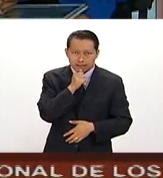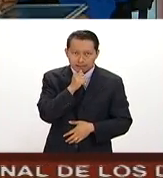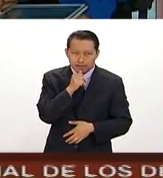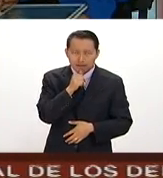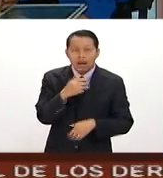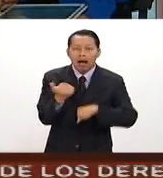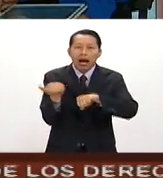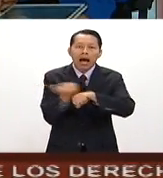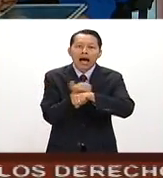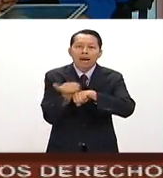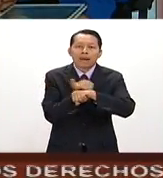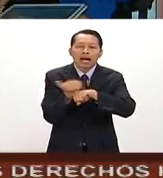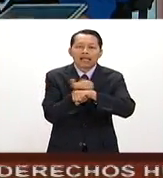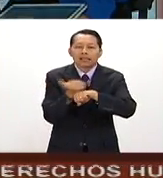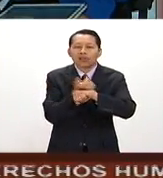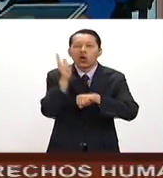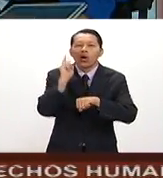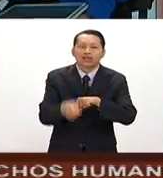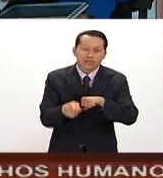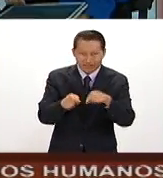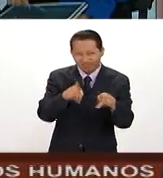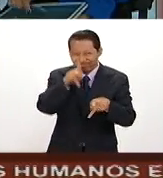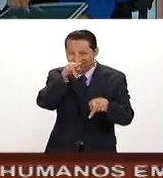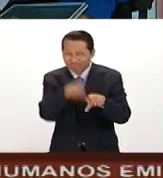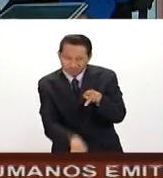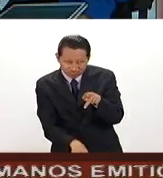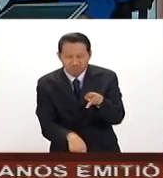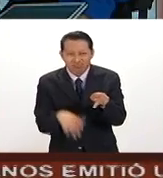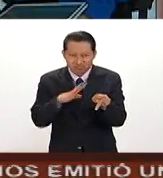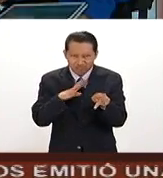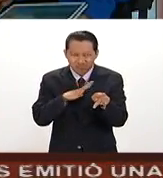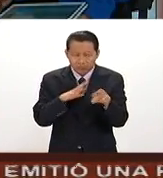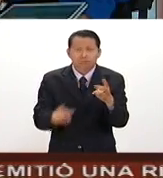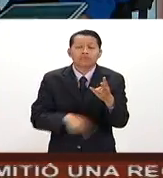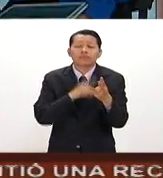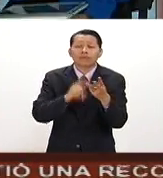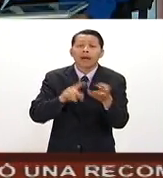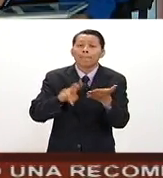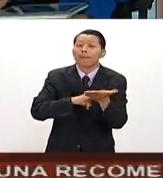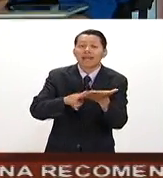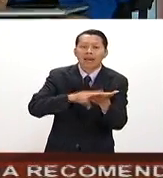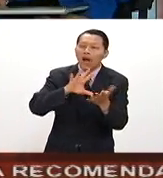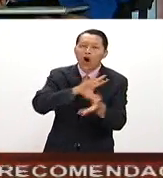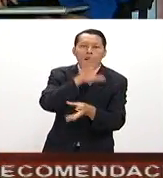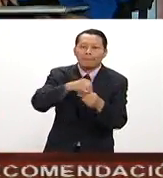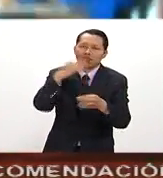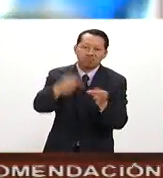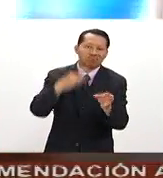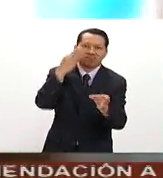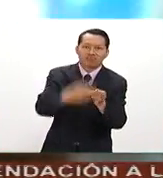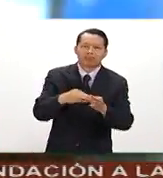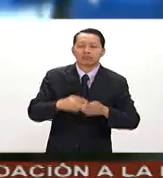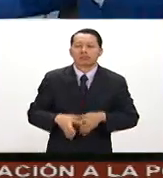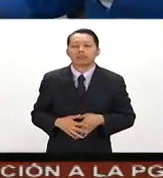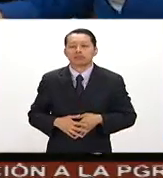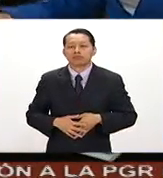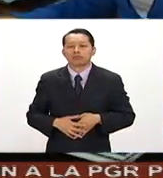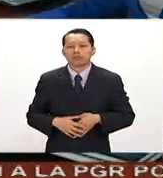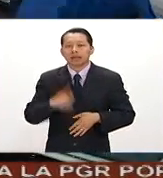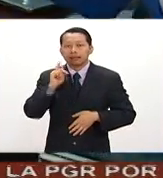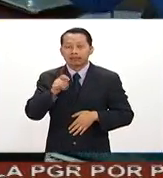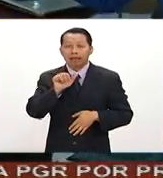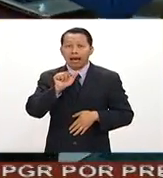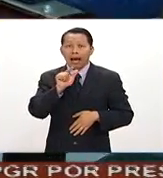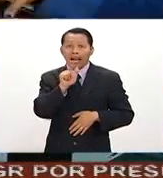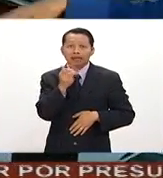color amarillo cuando ha sido una terapia incompleta y en color verde cuando ya se haya contestado la terapia. Aunque el